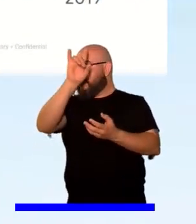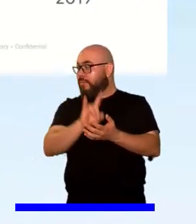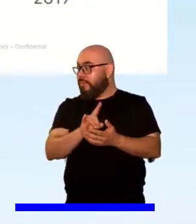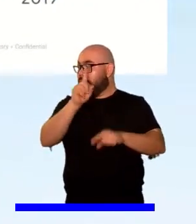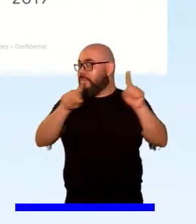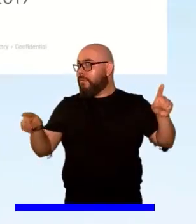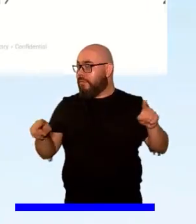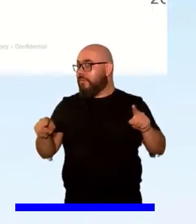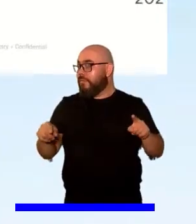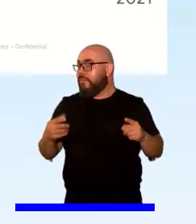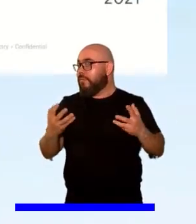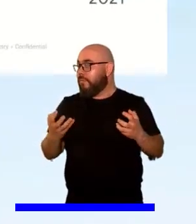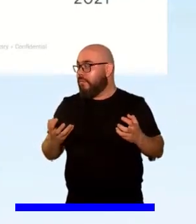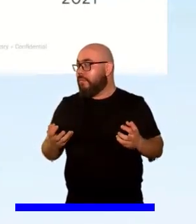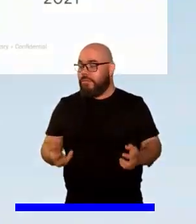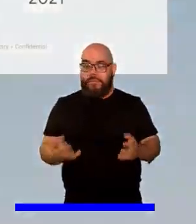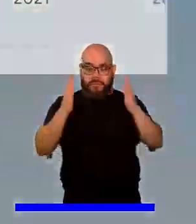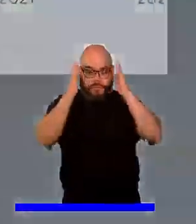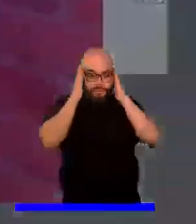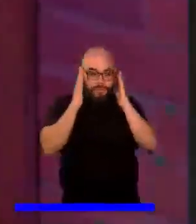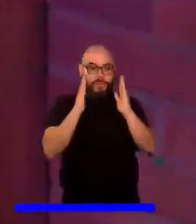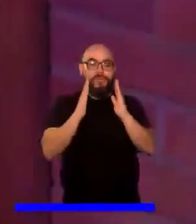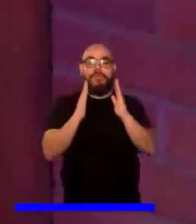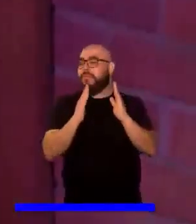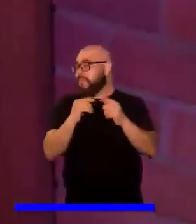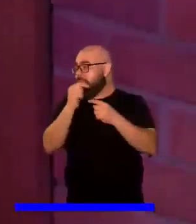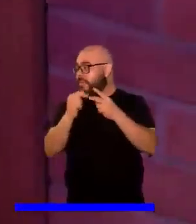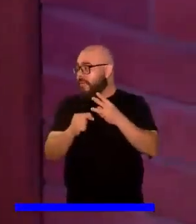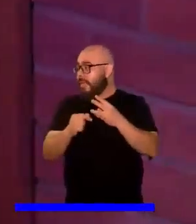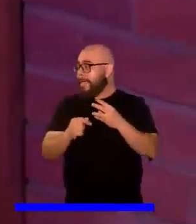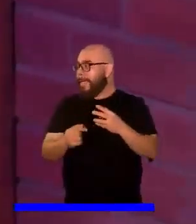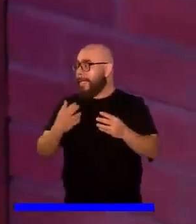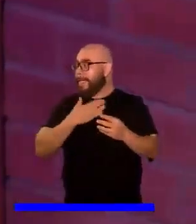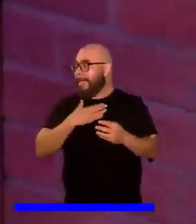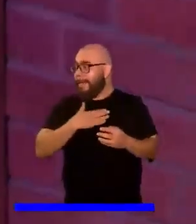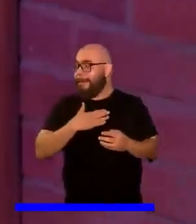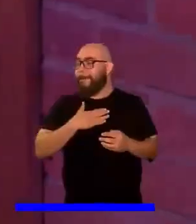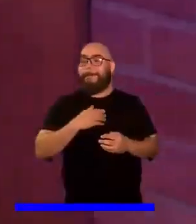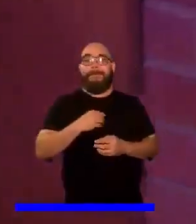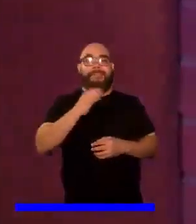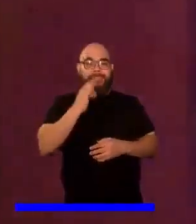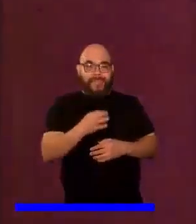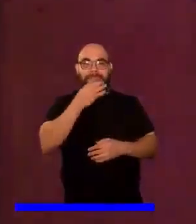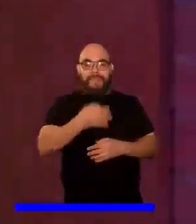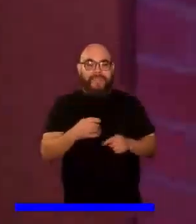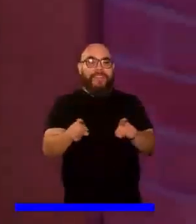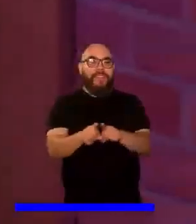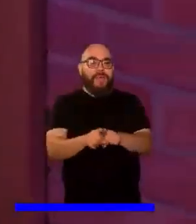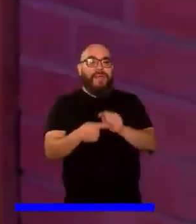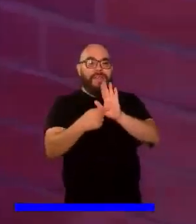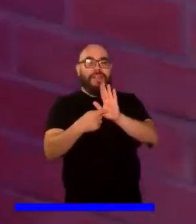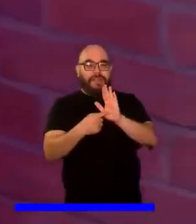ñoñez, se llama Attention is all you need. Lo digo en la mejor forma, yo me enorgullezco de ser ñoño. Entonces,